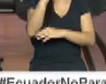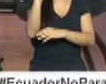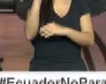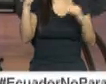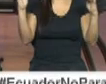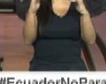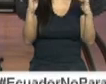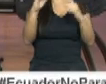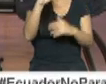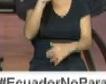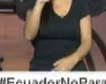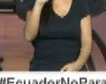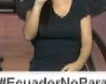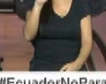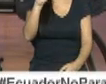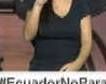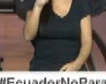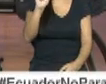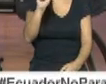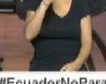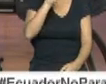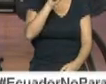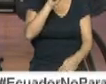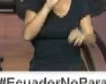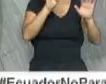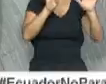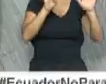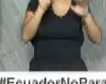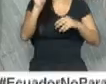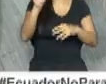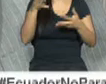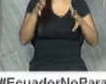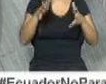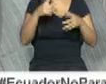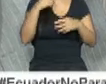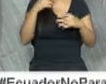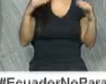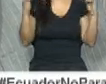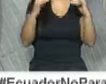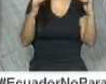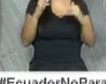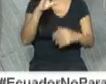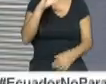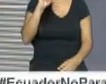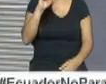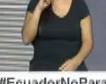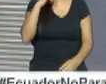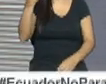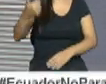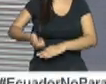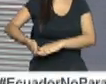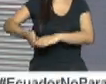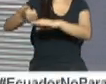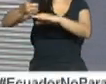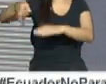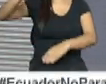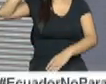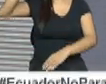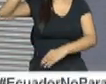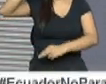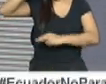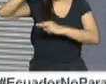Cenepa, en la cordillera del Cóndor, que también fue un evento superlativo que le ubicó a las Fuerzas Armadas en el punto más